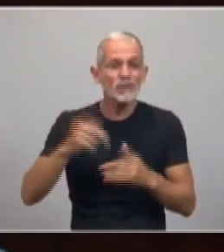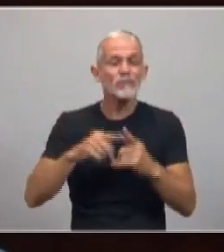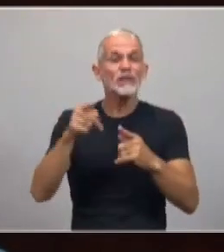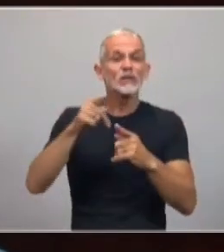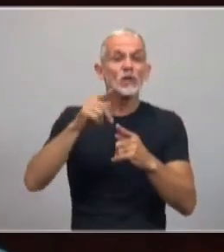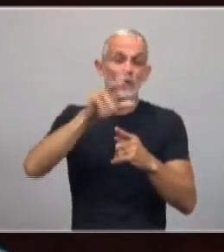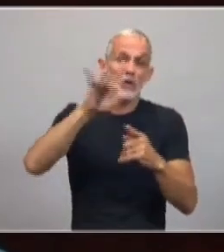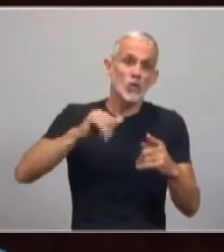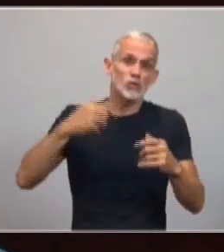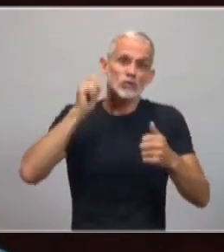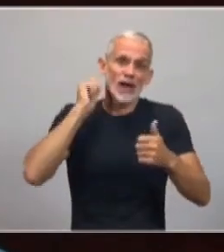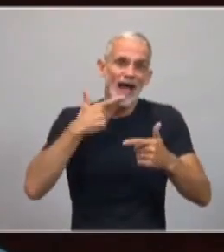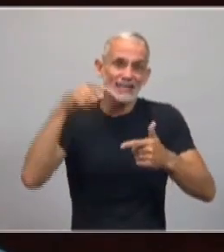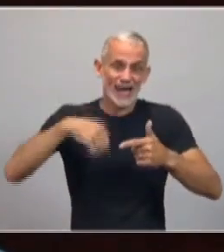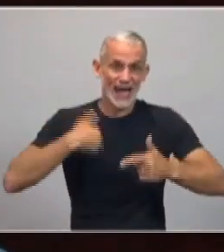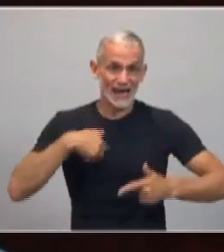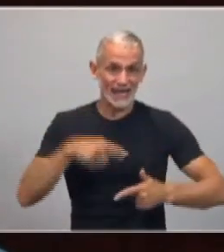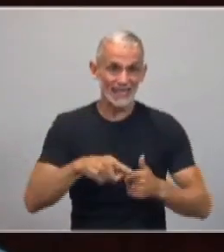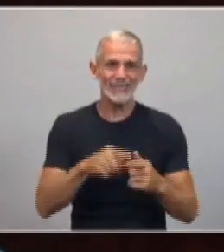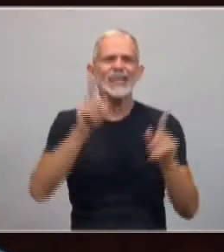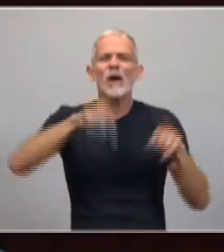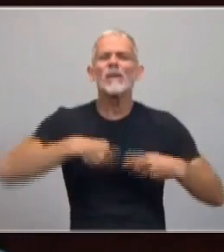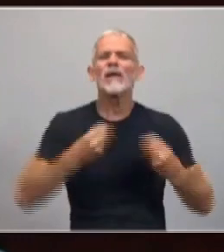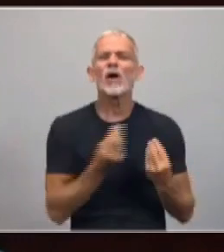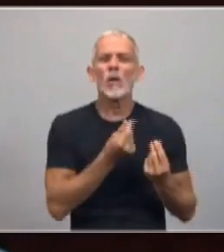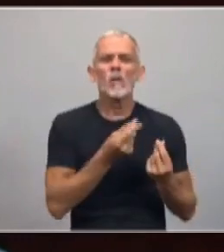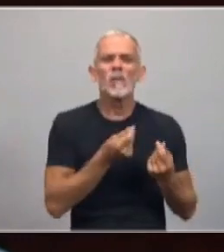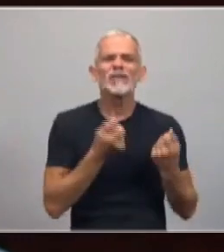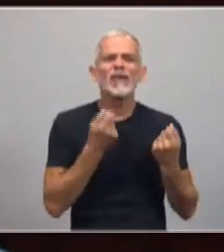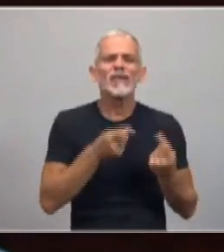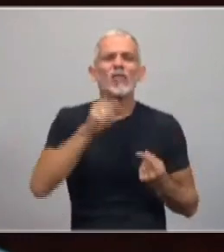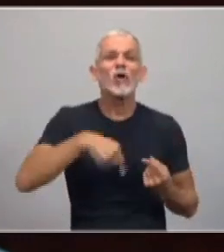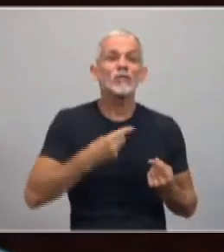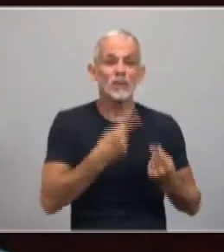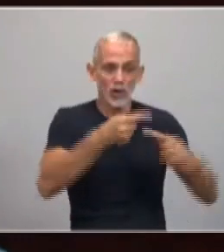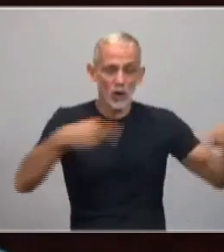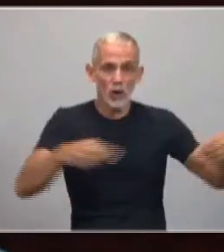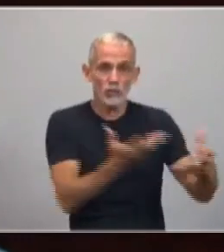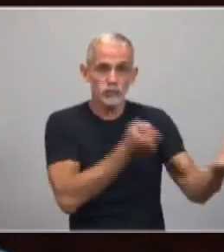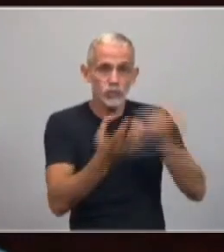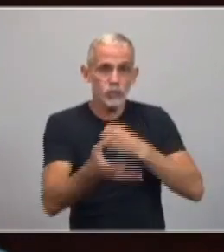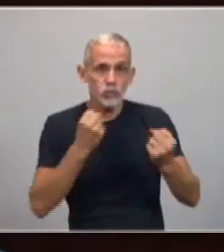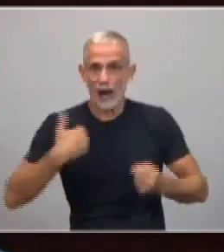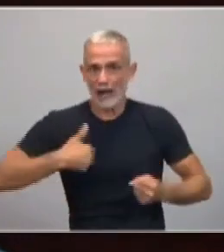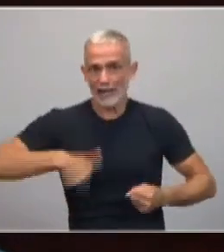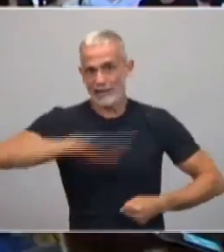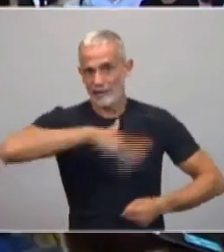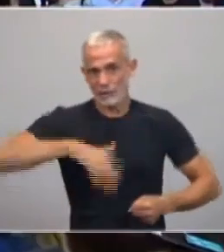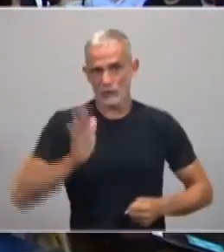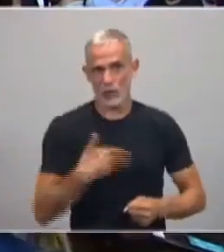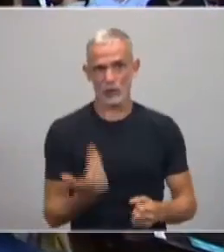energía de nuestro país se genera con recursos que son de todos los argentinos.